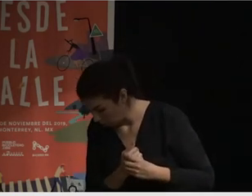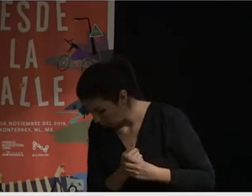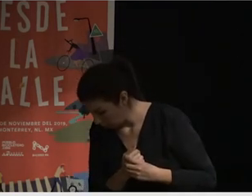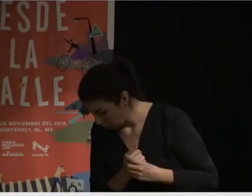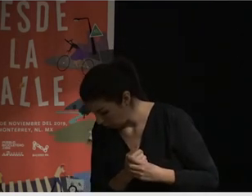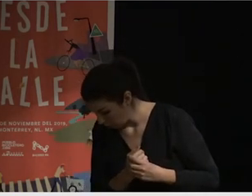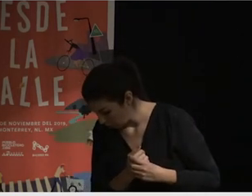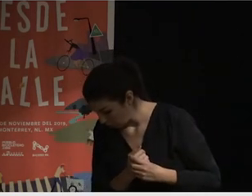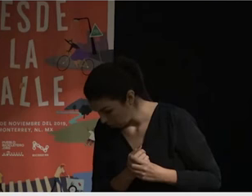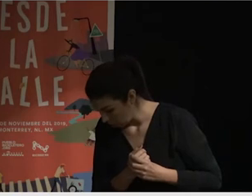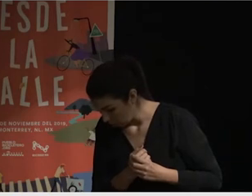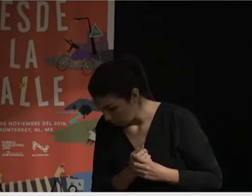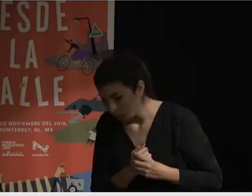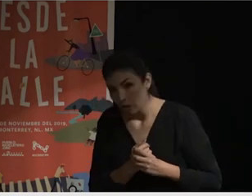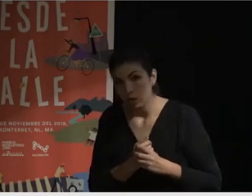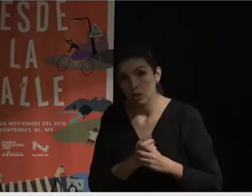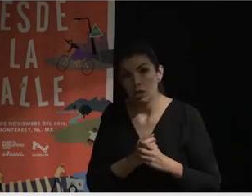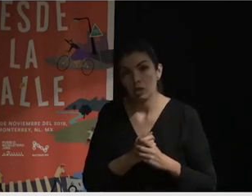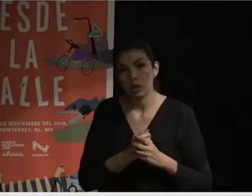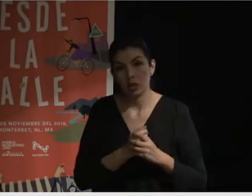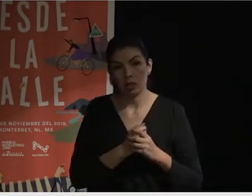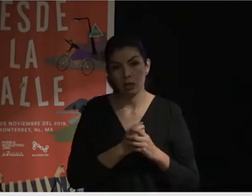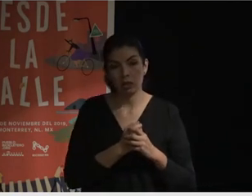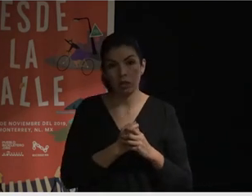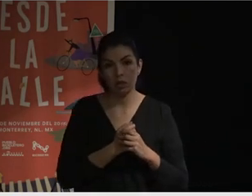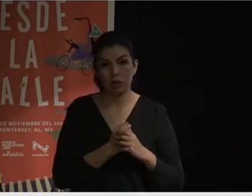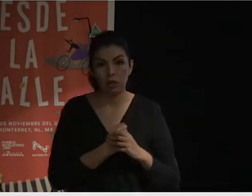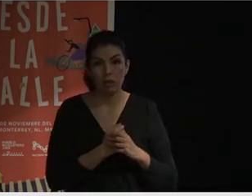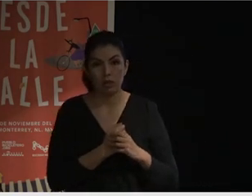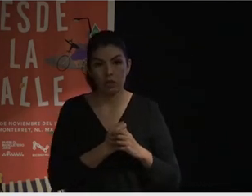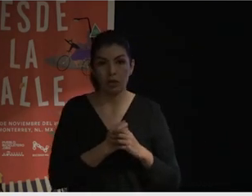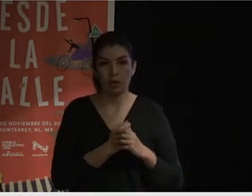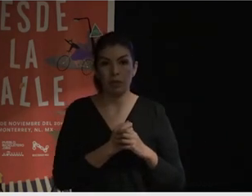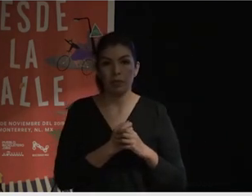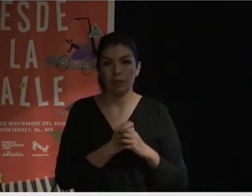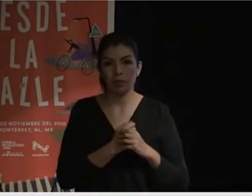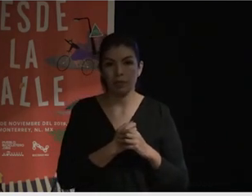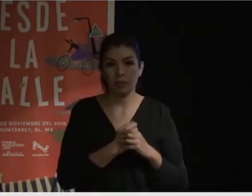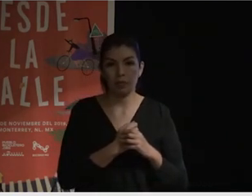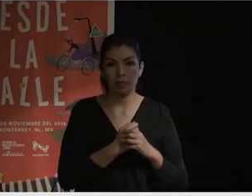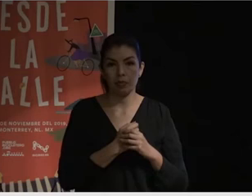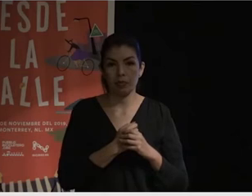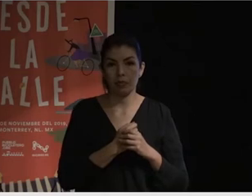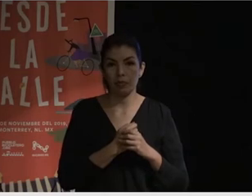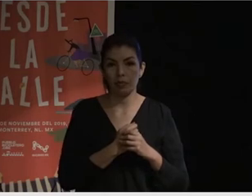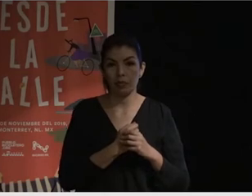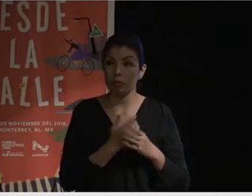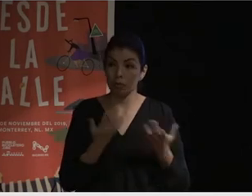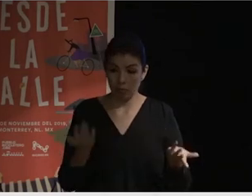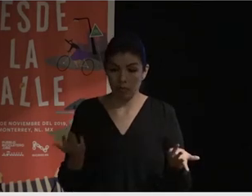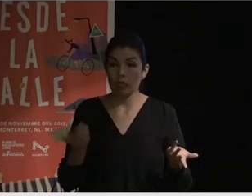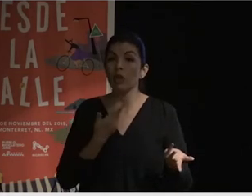actores preponderantes económicos que han sabido de sobremanera acumular y replicar la